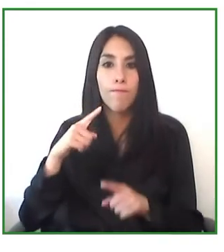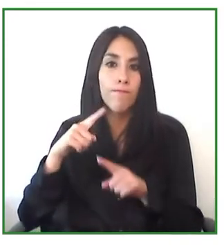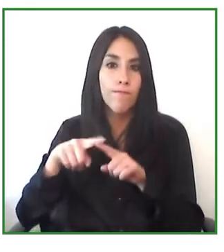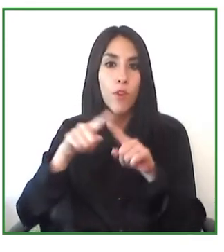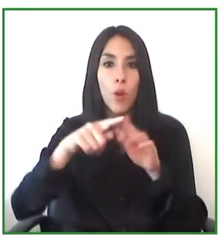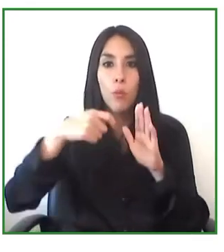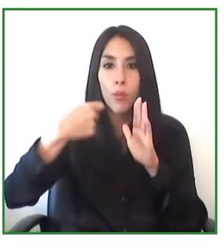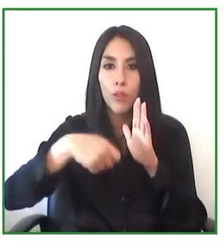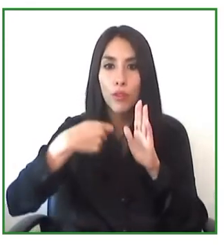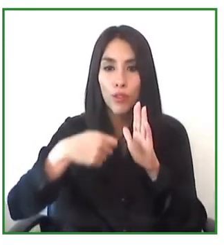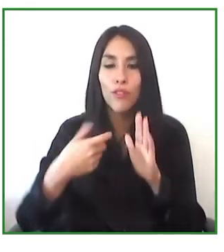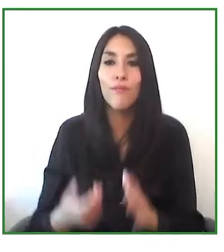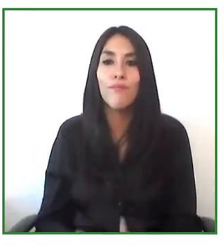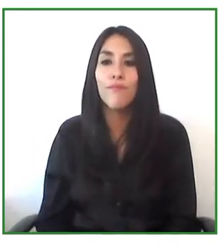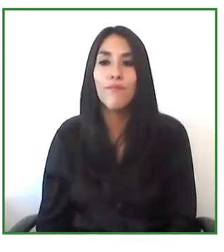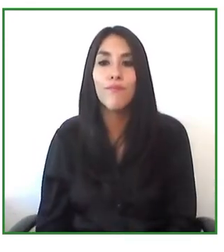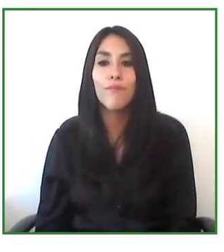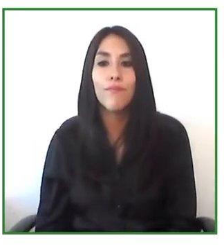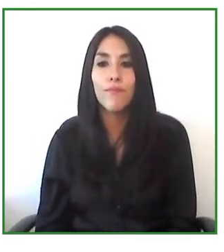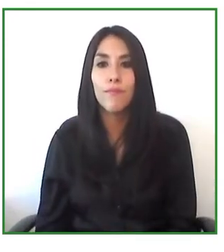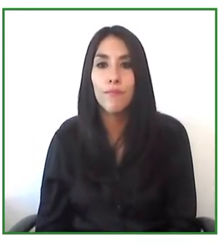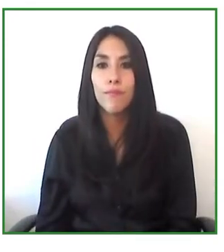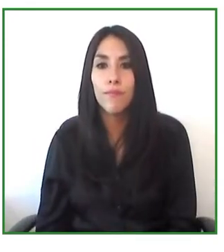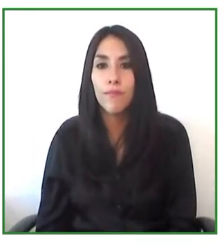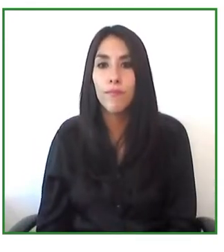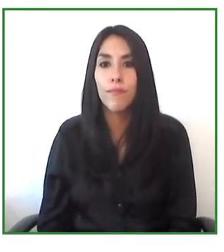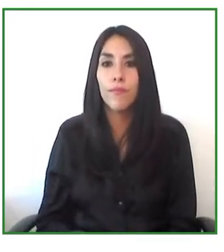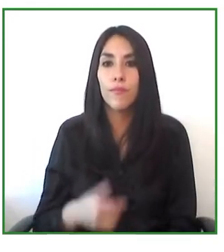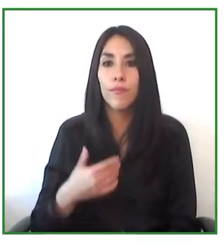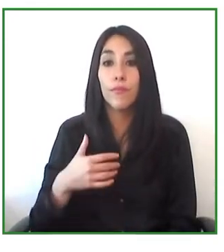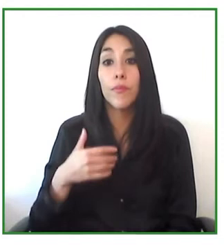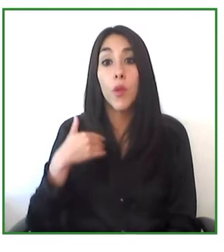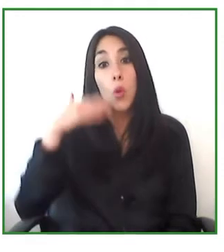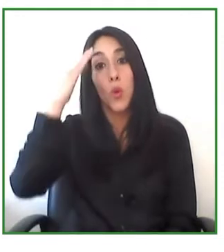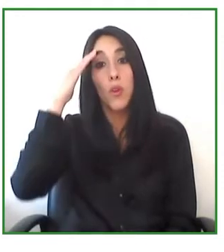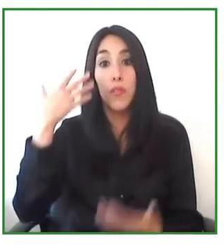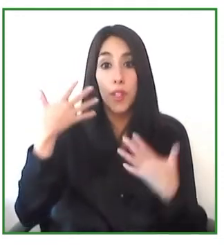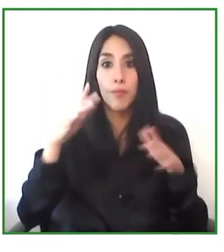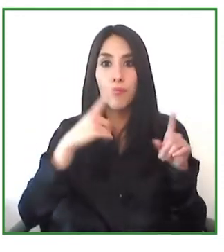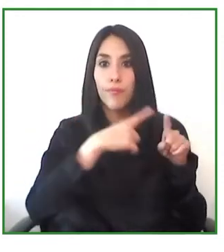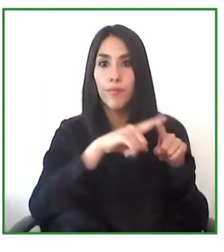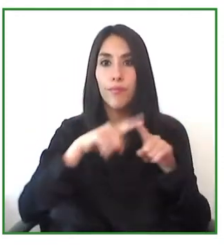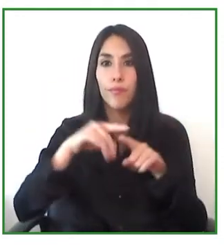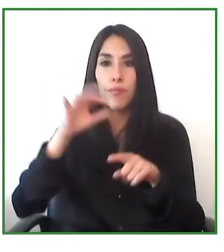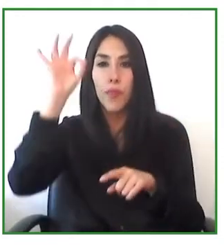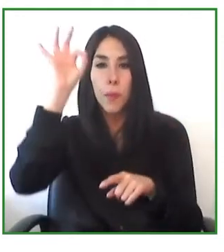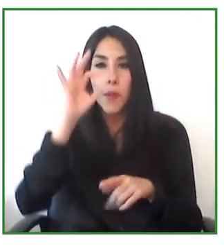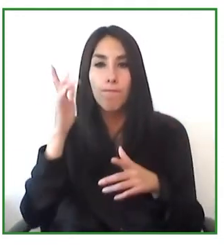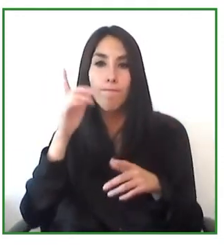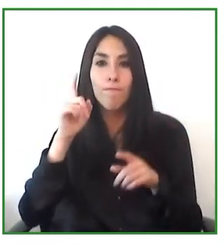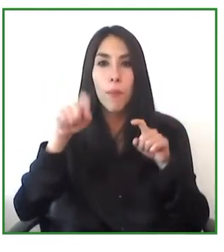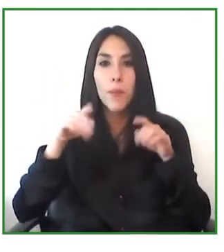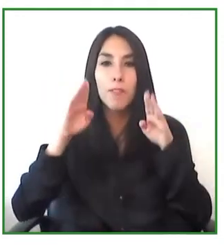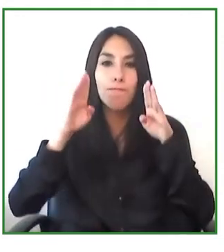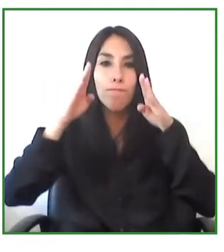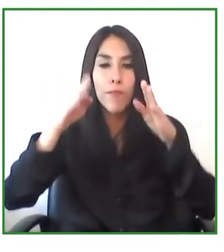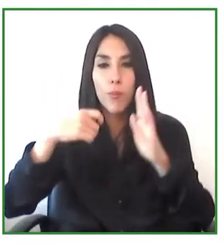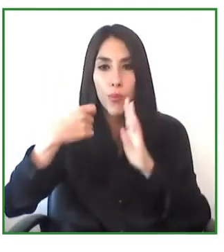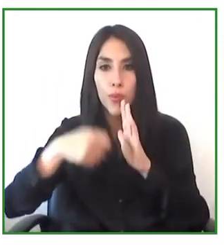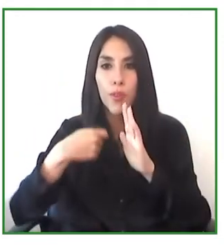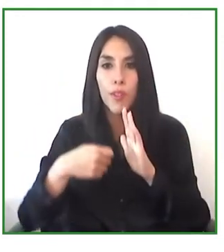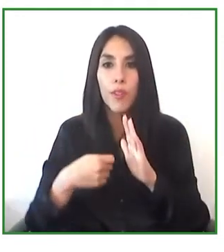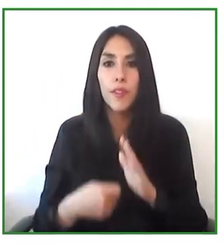consensuamos una serie de indicadores, algunos de ellos referidos al propio proceso de capacitación, es decir, a la formación de los